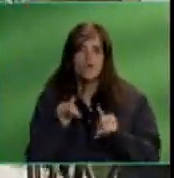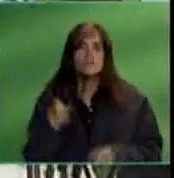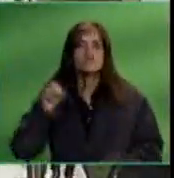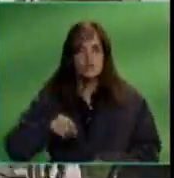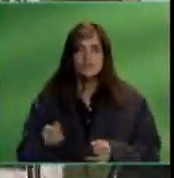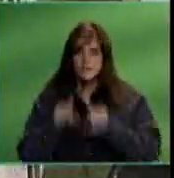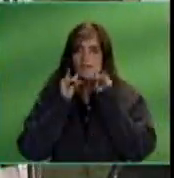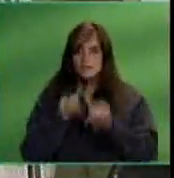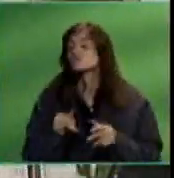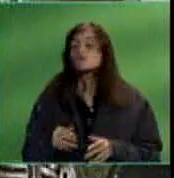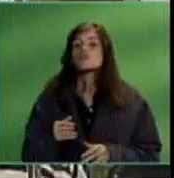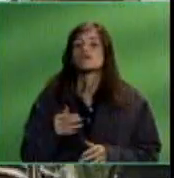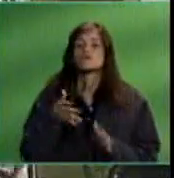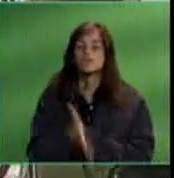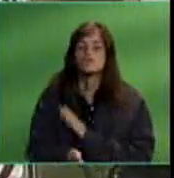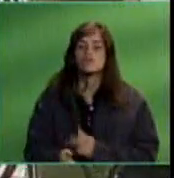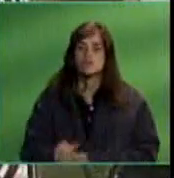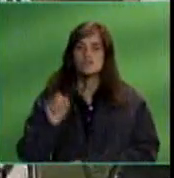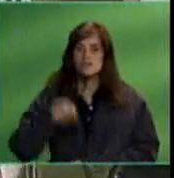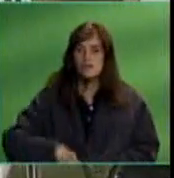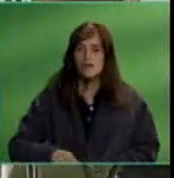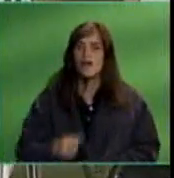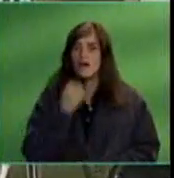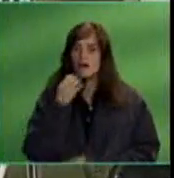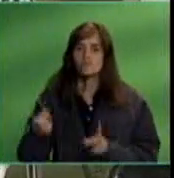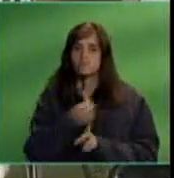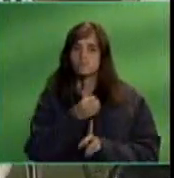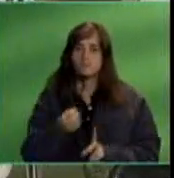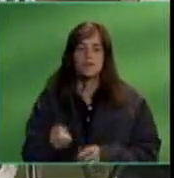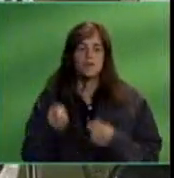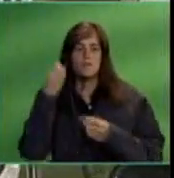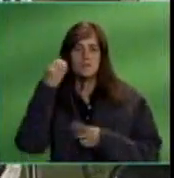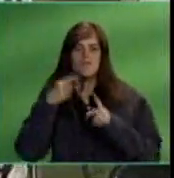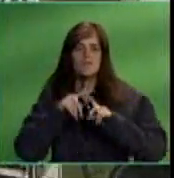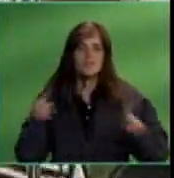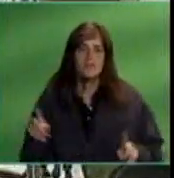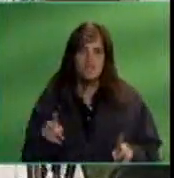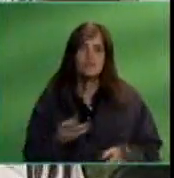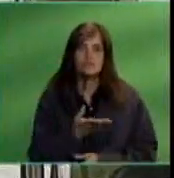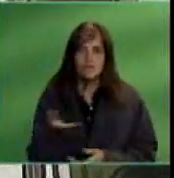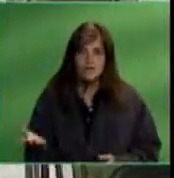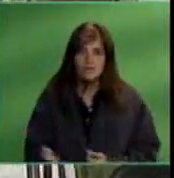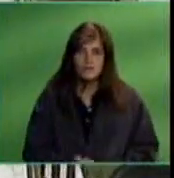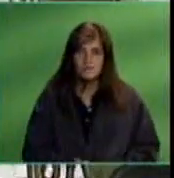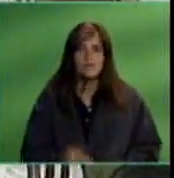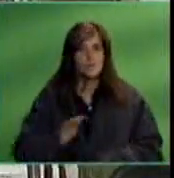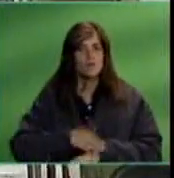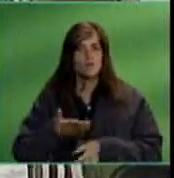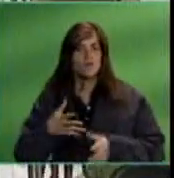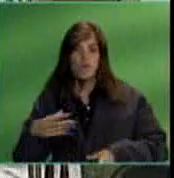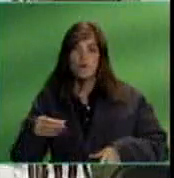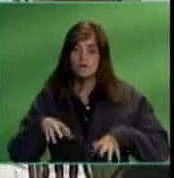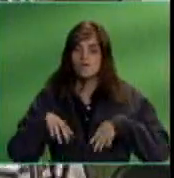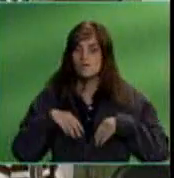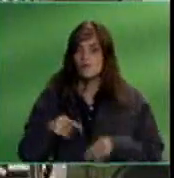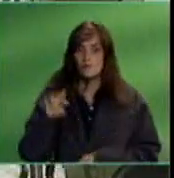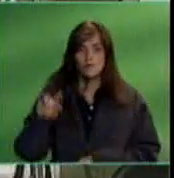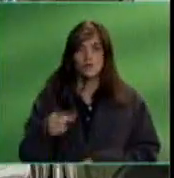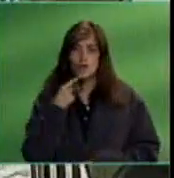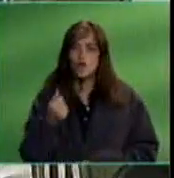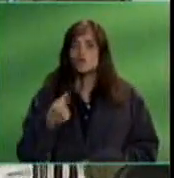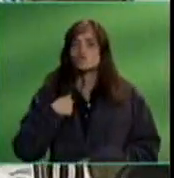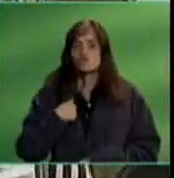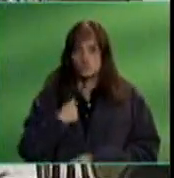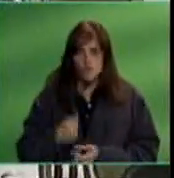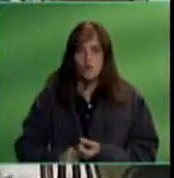intimidación porque ustedes no aceptan que alguien piense distinto a ustedes porque ustedes no aceptan que un ciudadano diga no yo soy